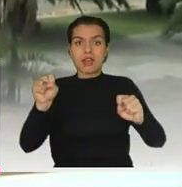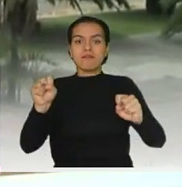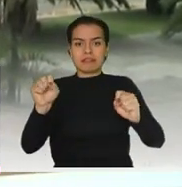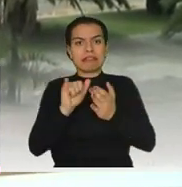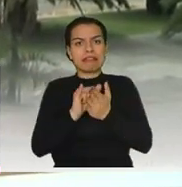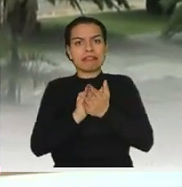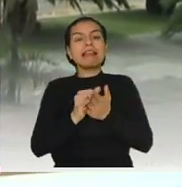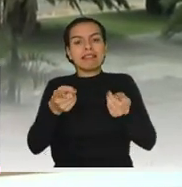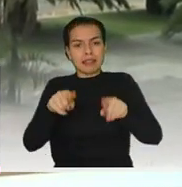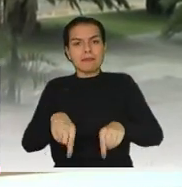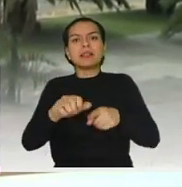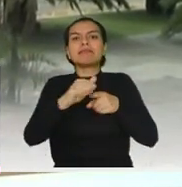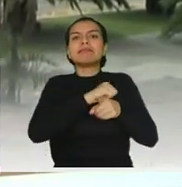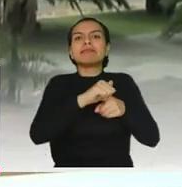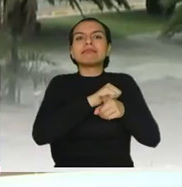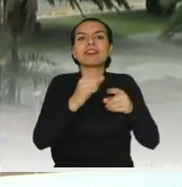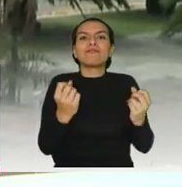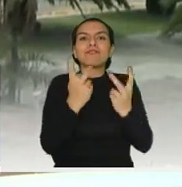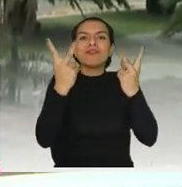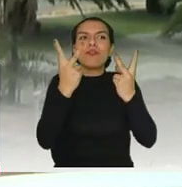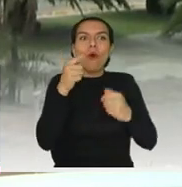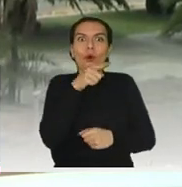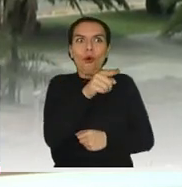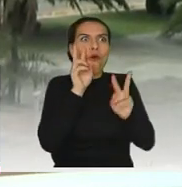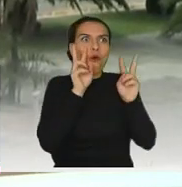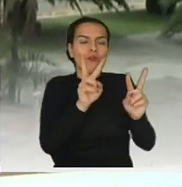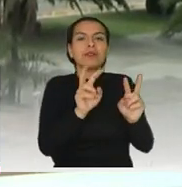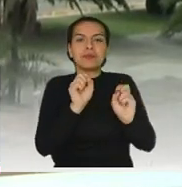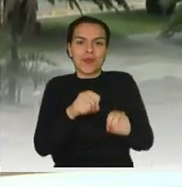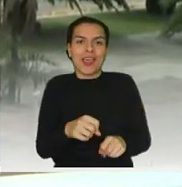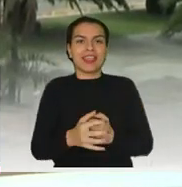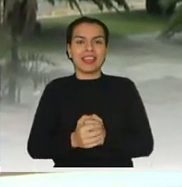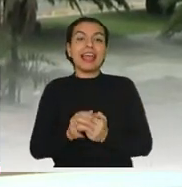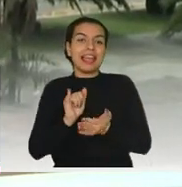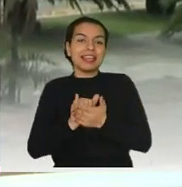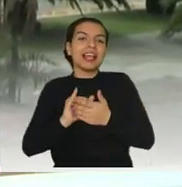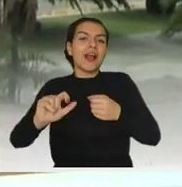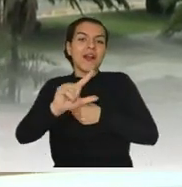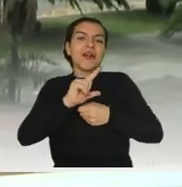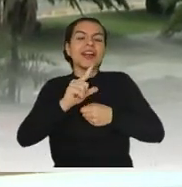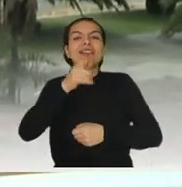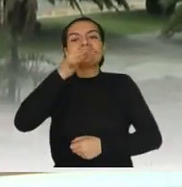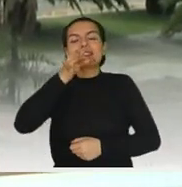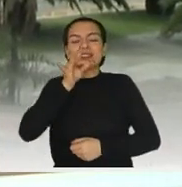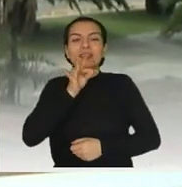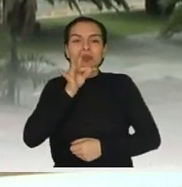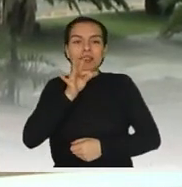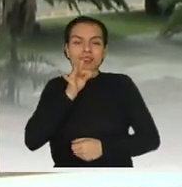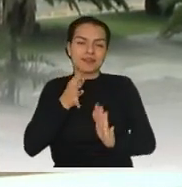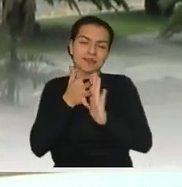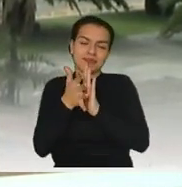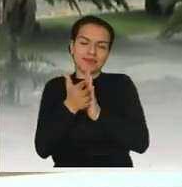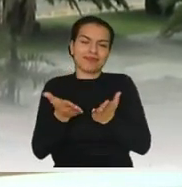vivo. Esta es la información que tenemos desde la localidad de Teusaquillo, informó Carlos Rojas para Noticias Capital.